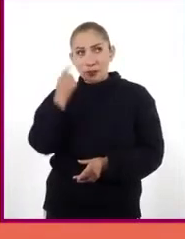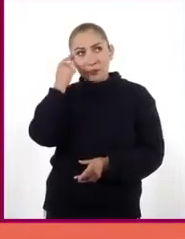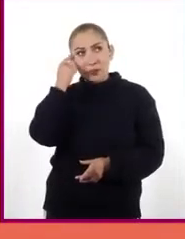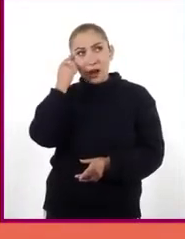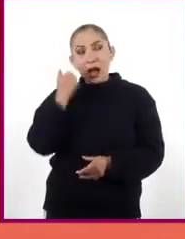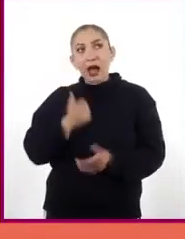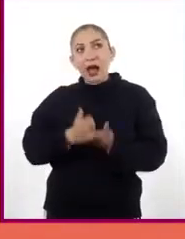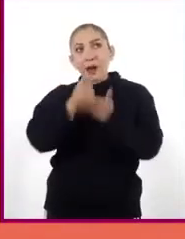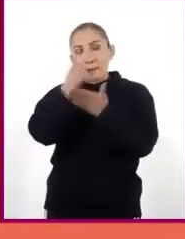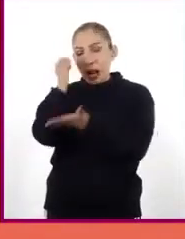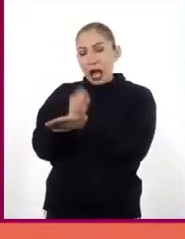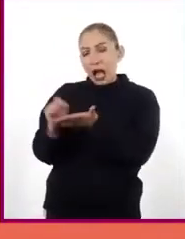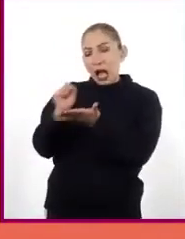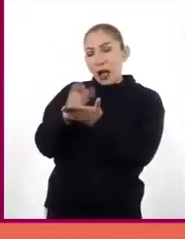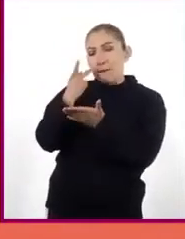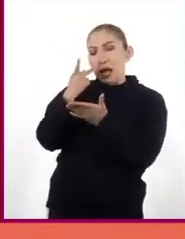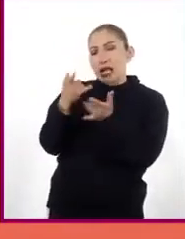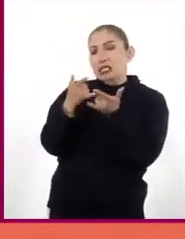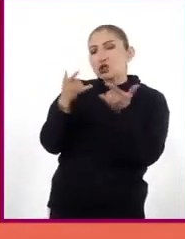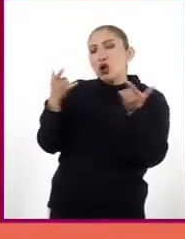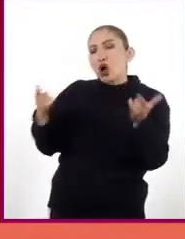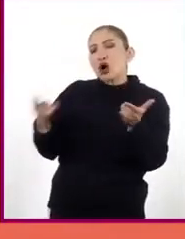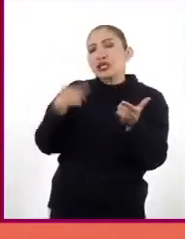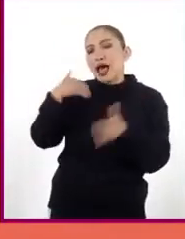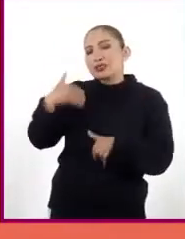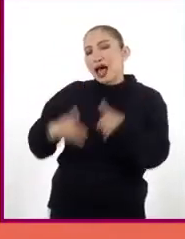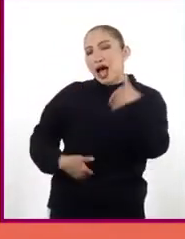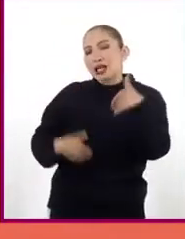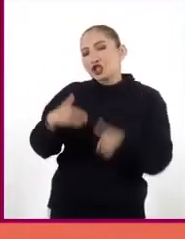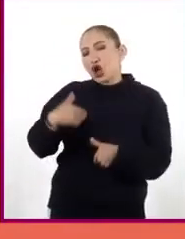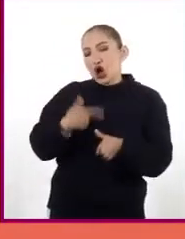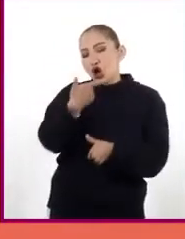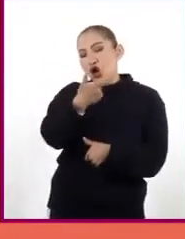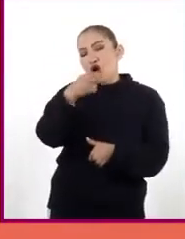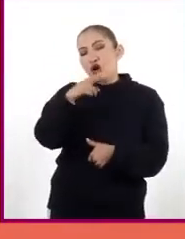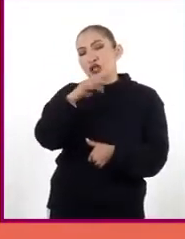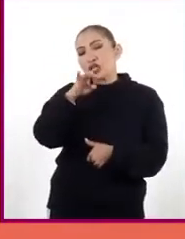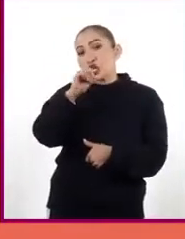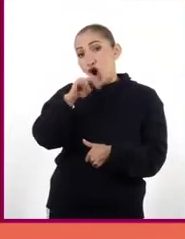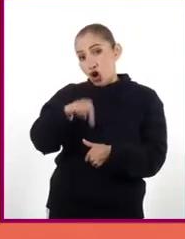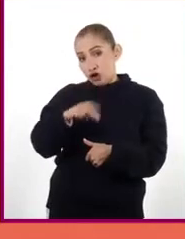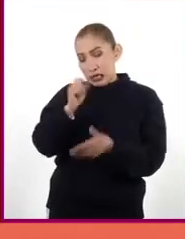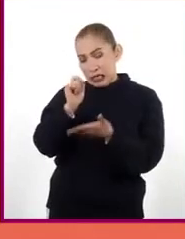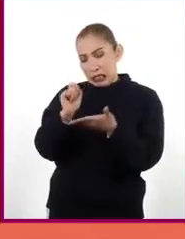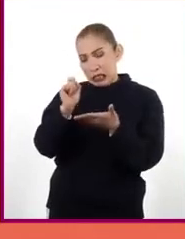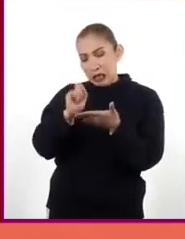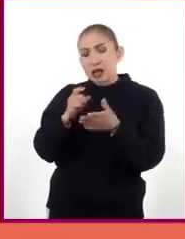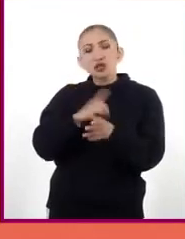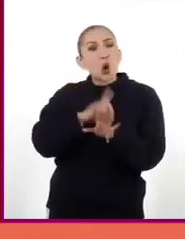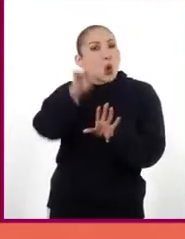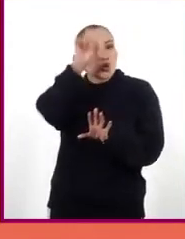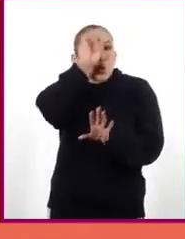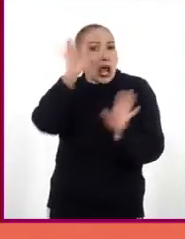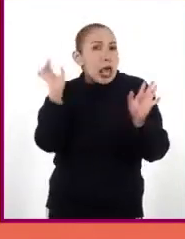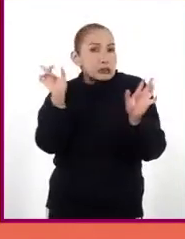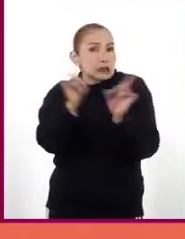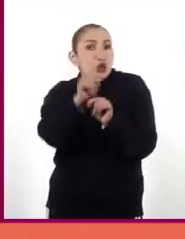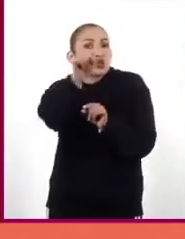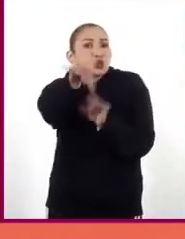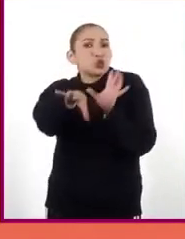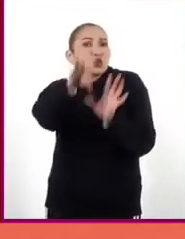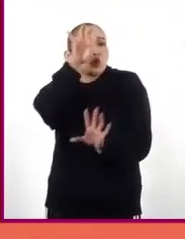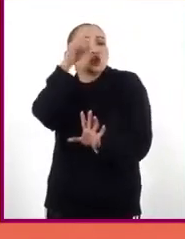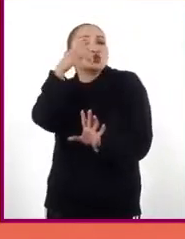les ayudará a escribir un pequeño guión teatral sobre el tema. Recuerden, solo es una sugerencia.